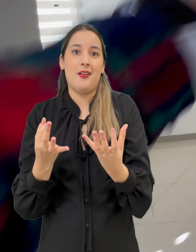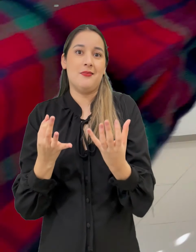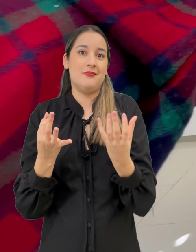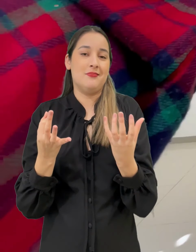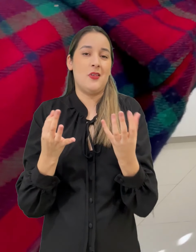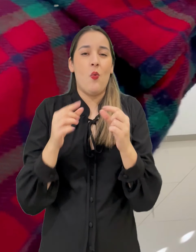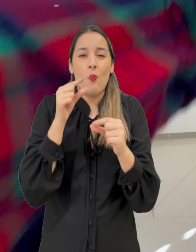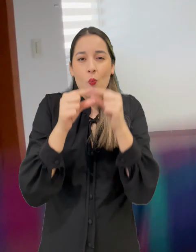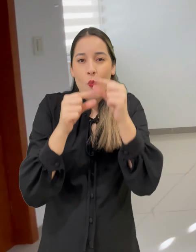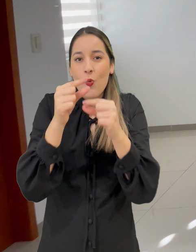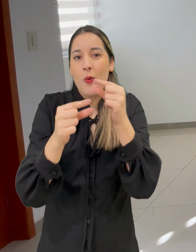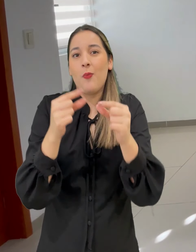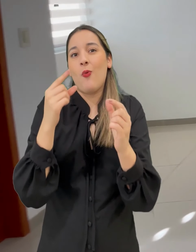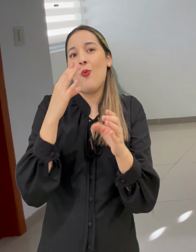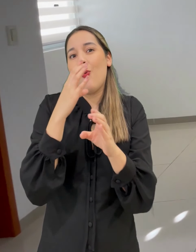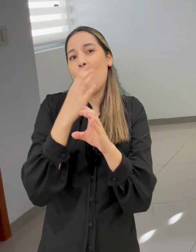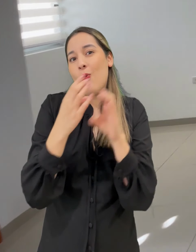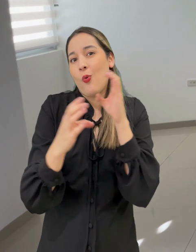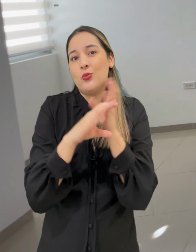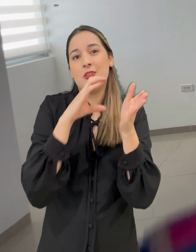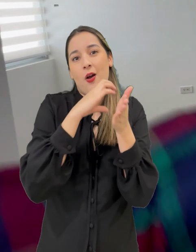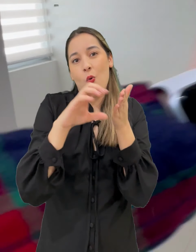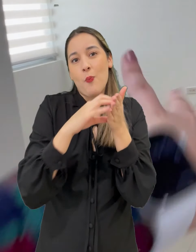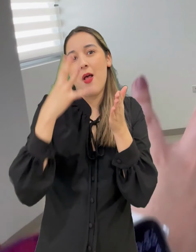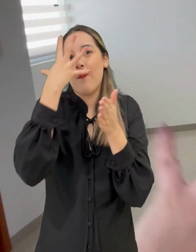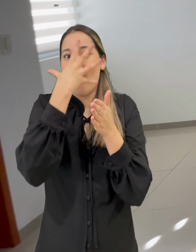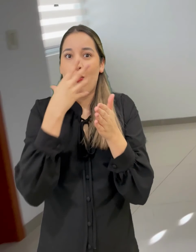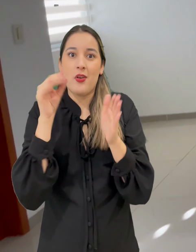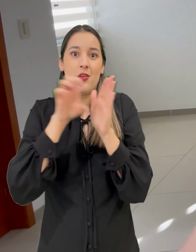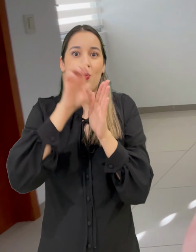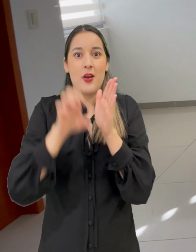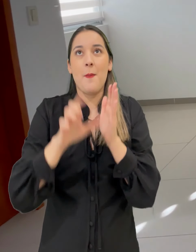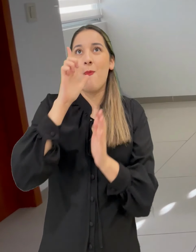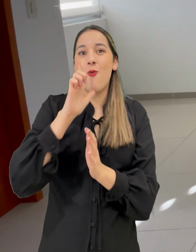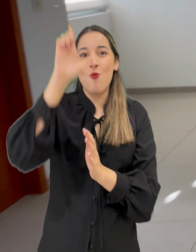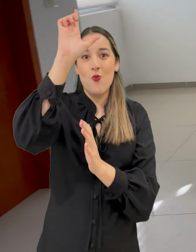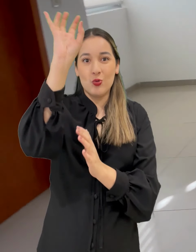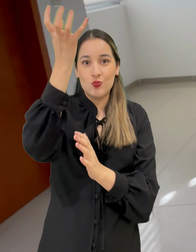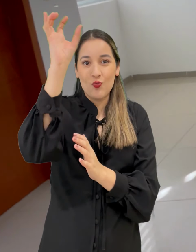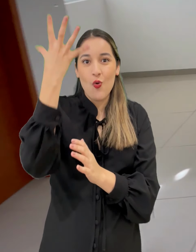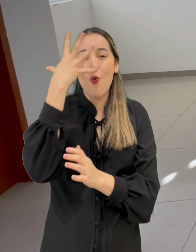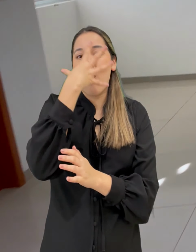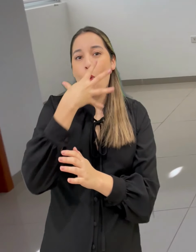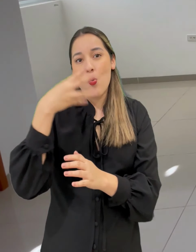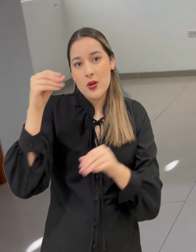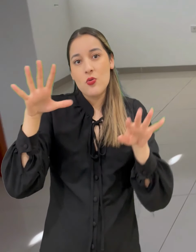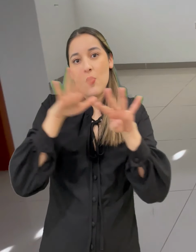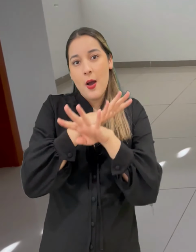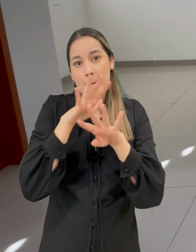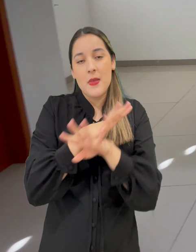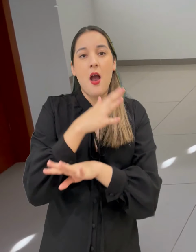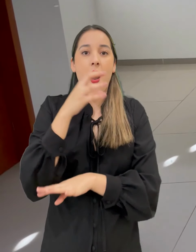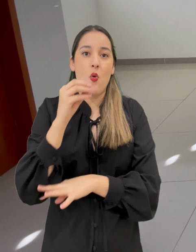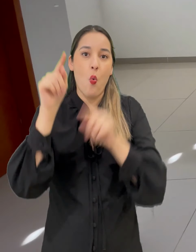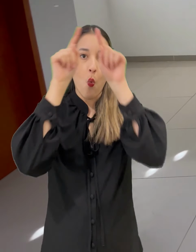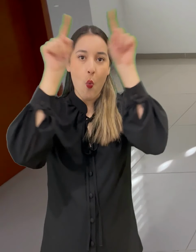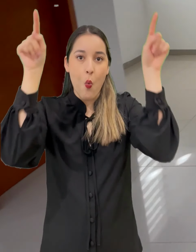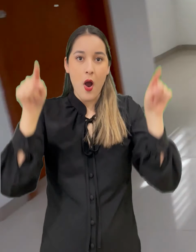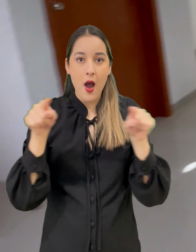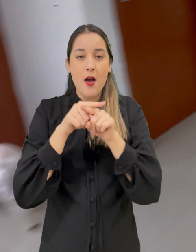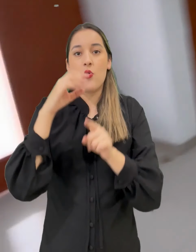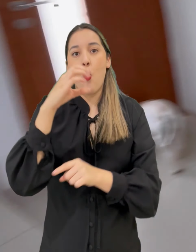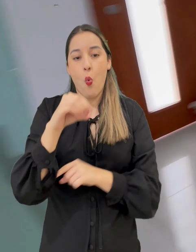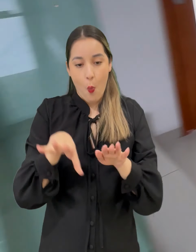cambiando pues ese foco que está ahí ponerle cuadros a lo mejor una alfombra no podemos todavía poner